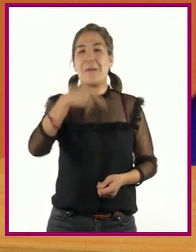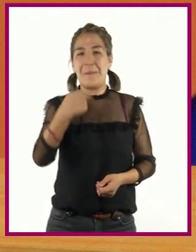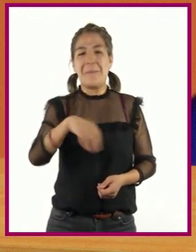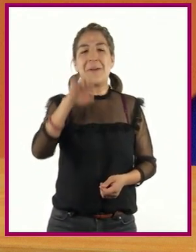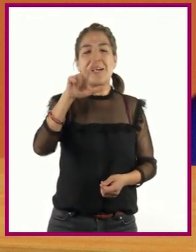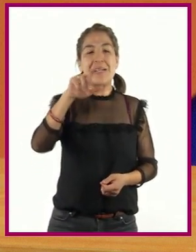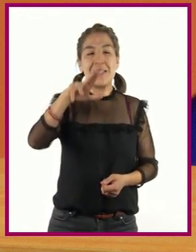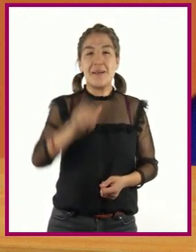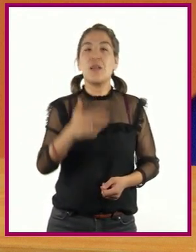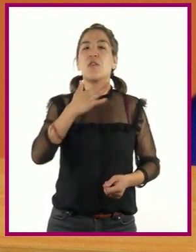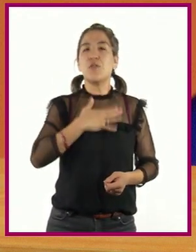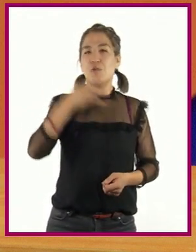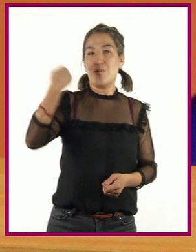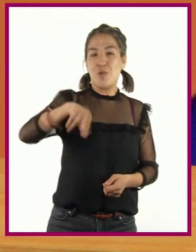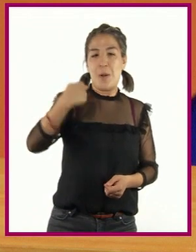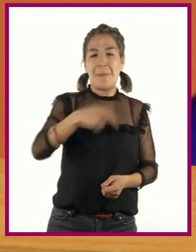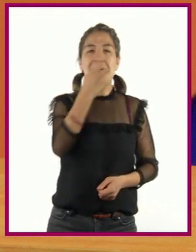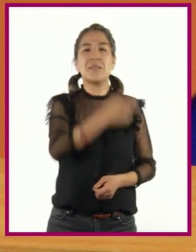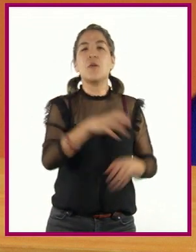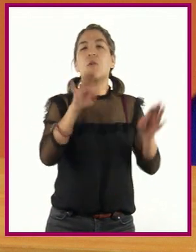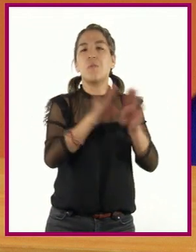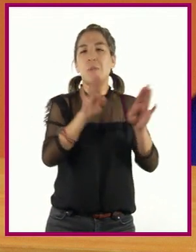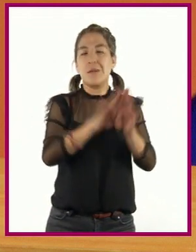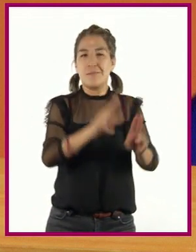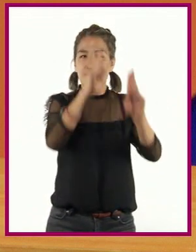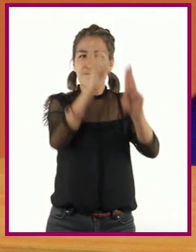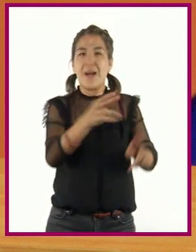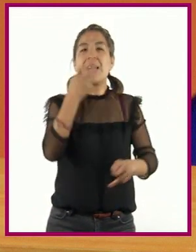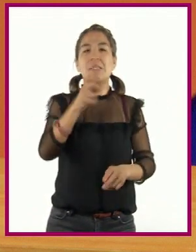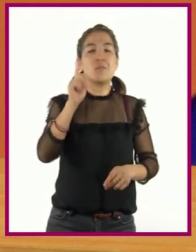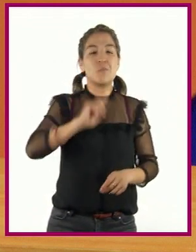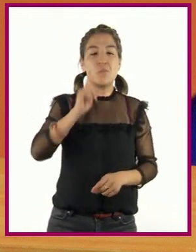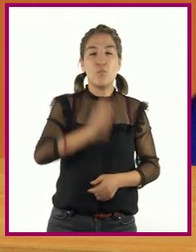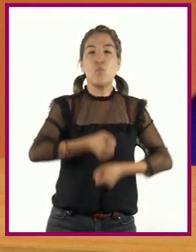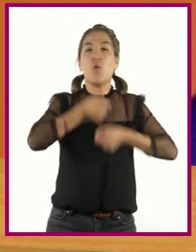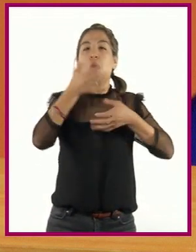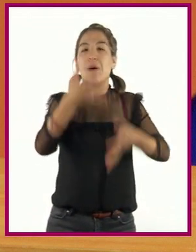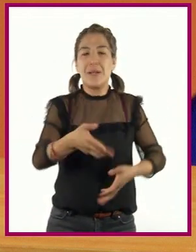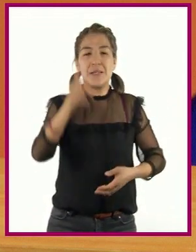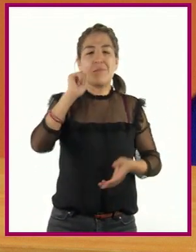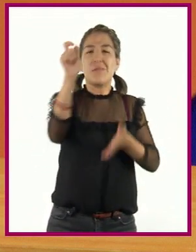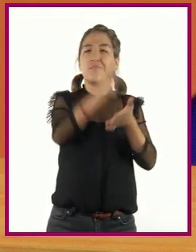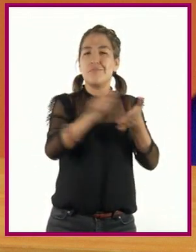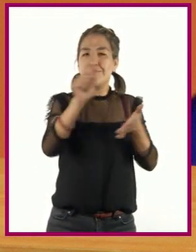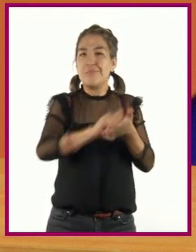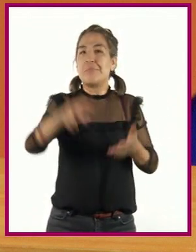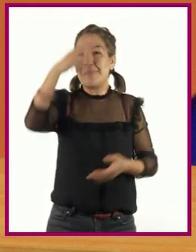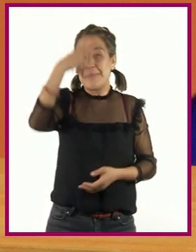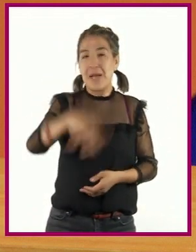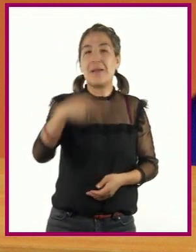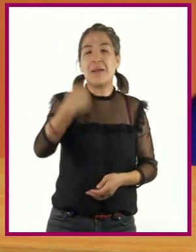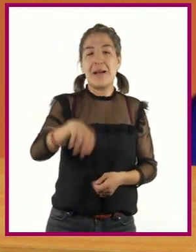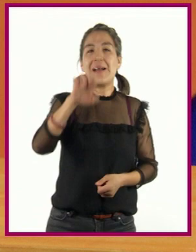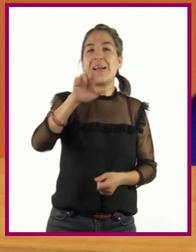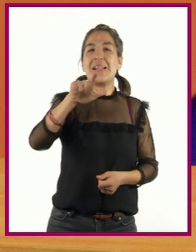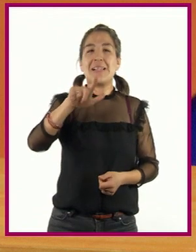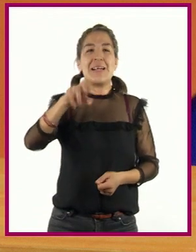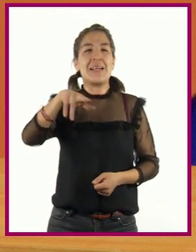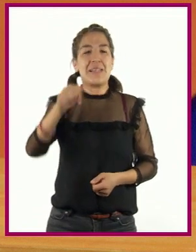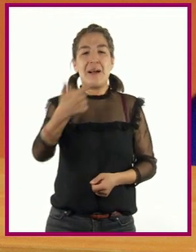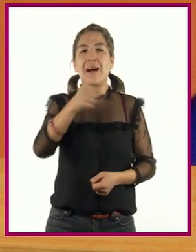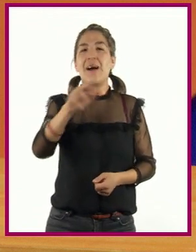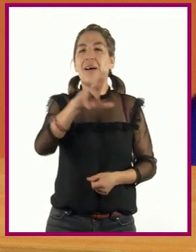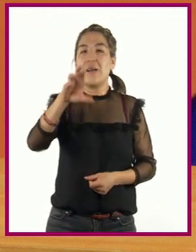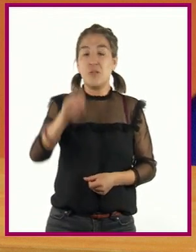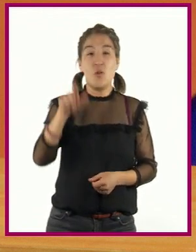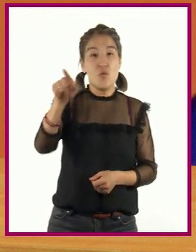Elena y he sido nombrada así en homenaje a la dramaturga, poeta y narradora mexicana Elena Garro, quien fue